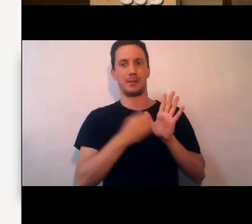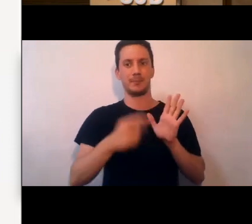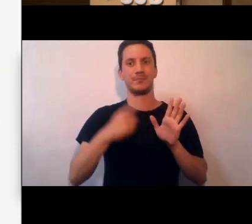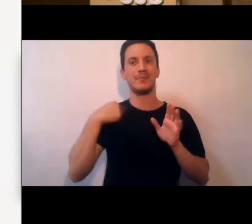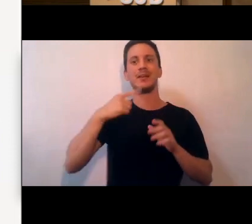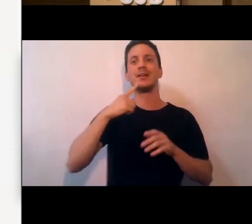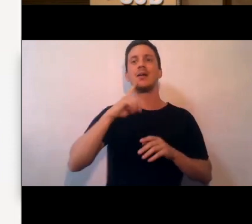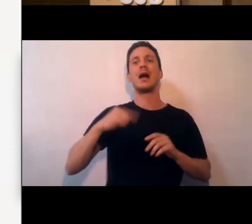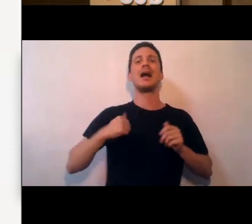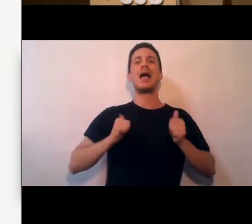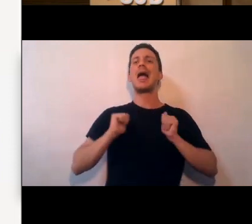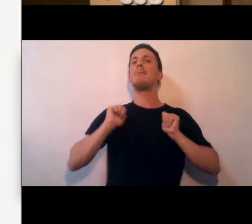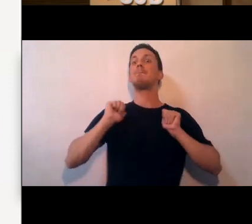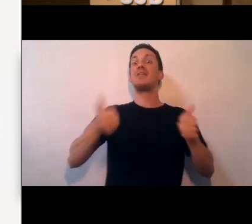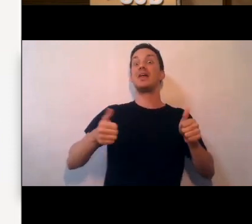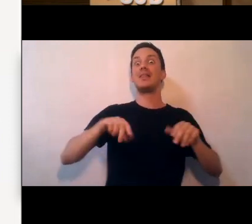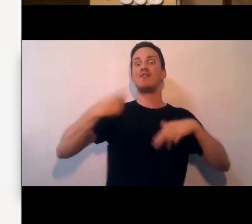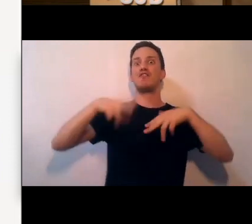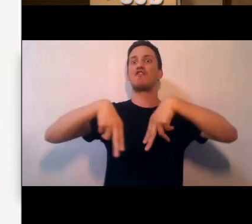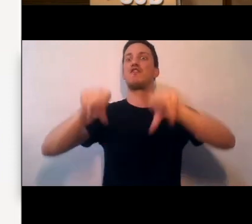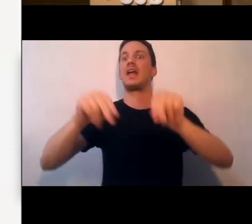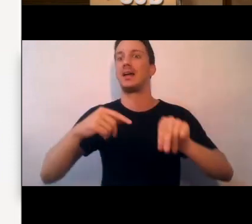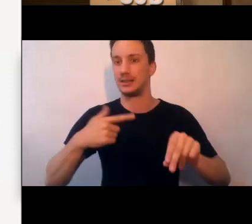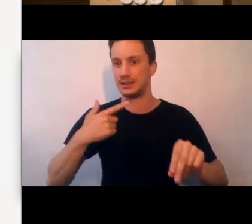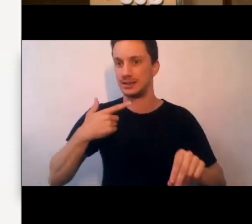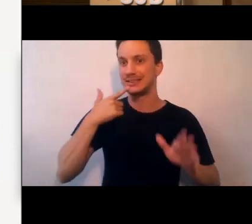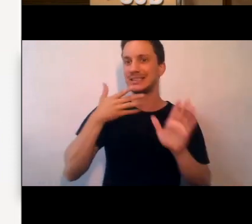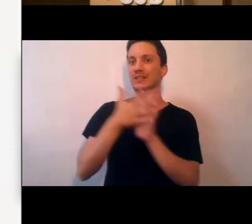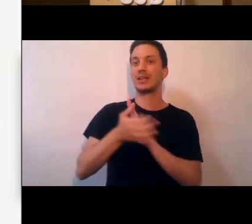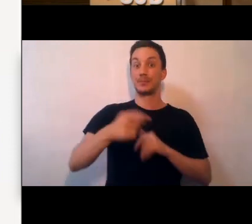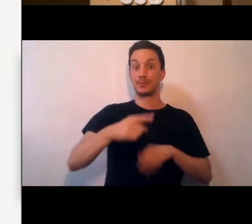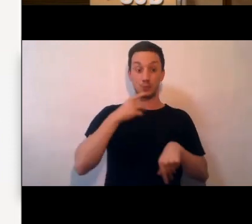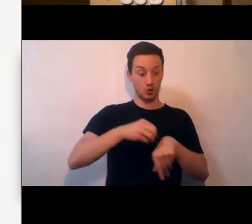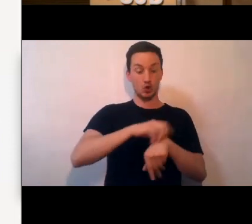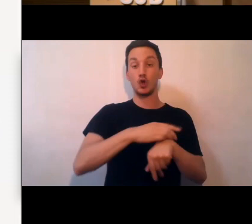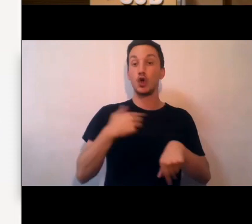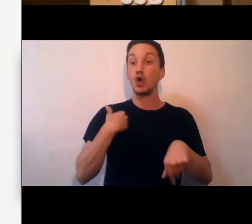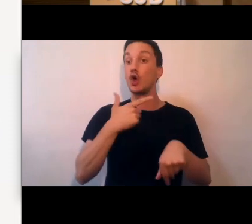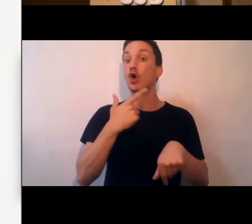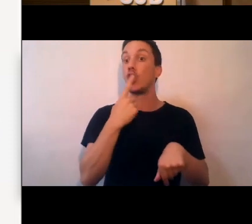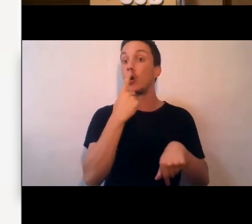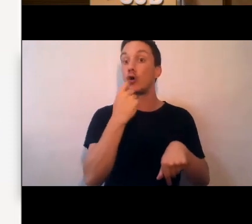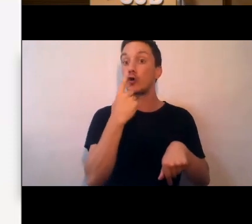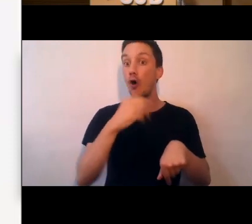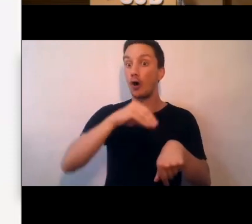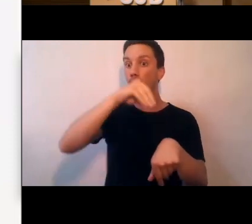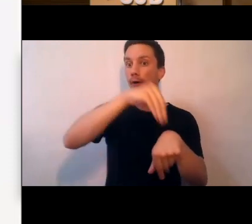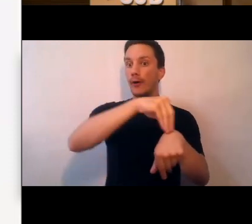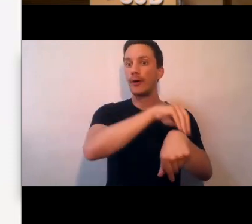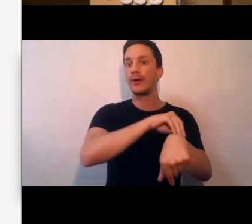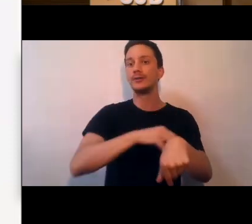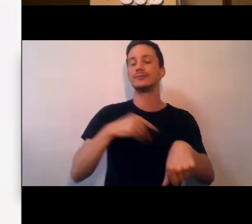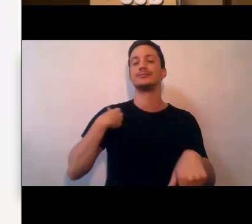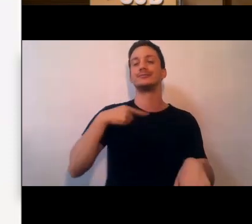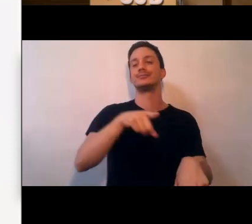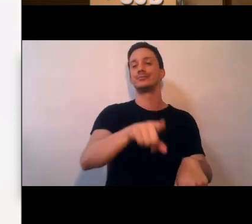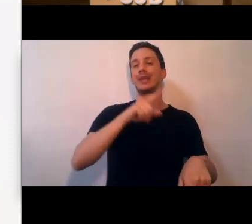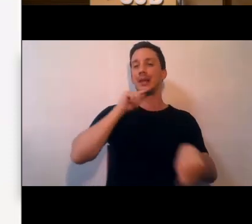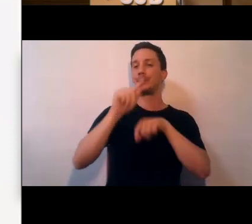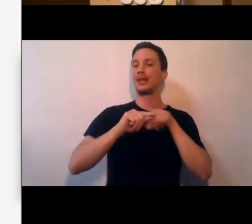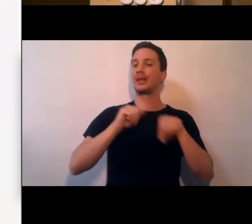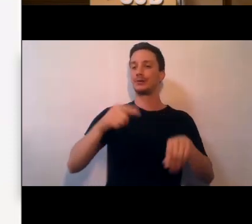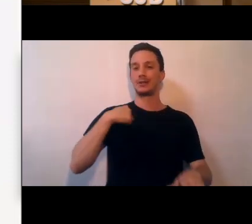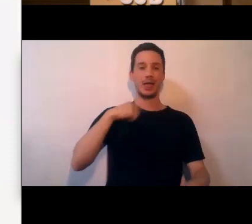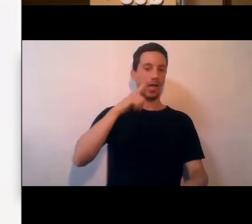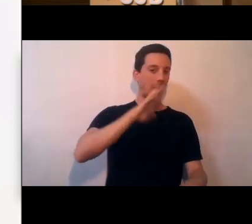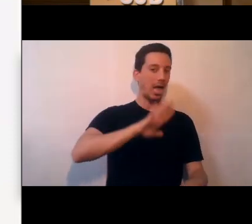principio del fin. Cuando el molusco a veces se pone rojo, quiere decir que el cuerpo, ¿no?, los anticuerpos han detectado ese virus y están luchando